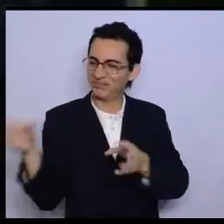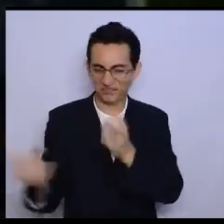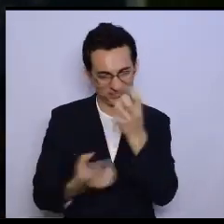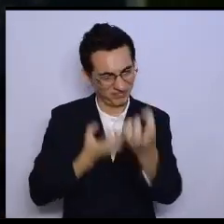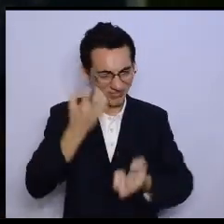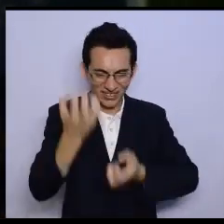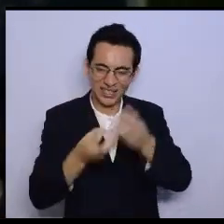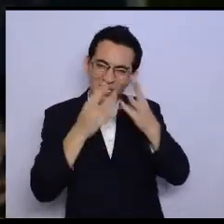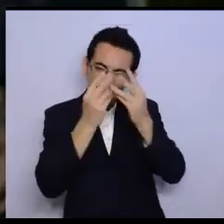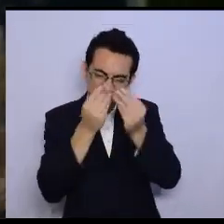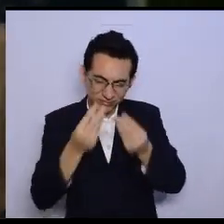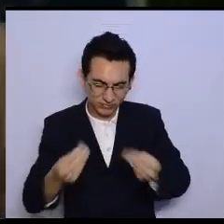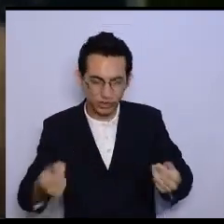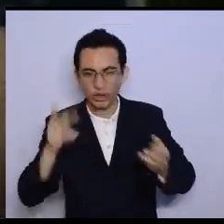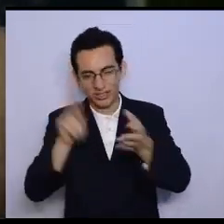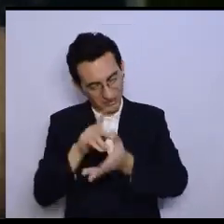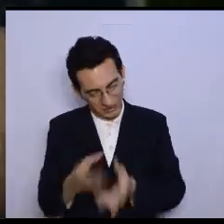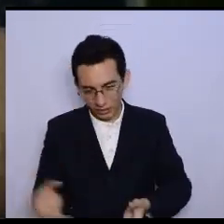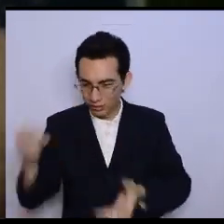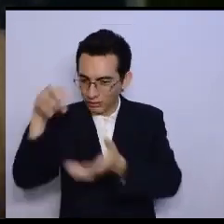mis actitudes negativas,